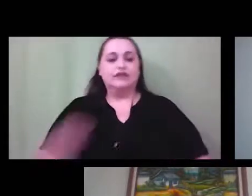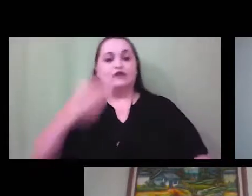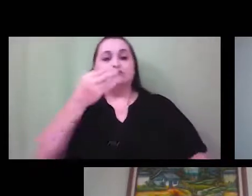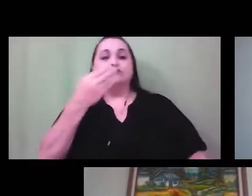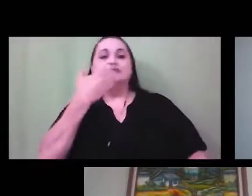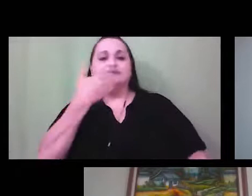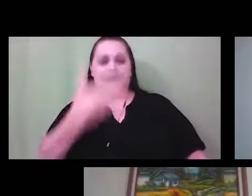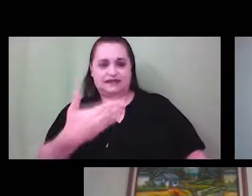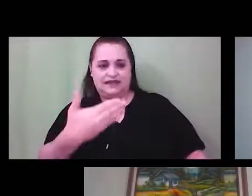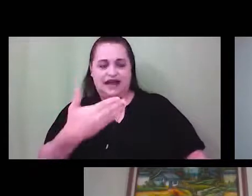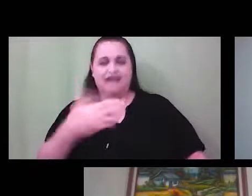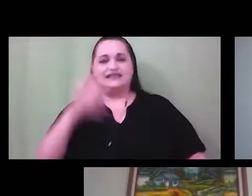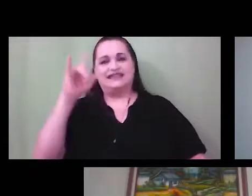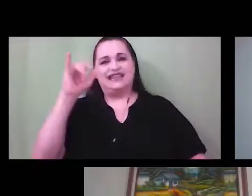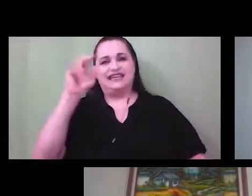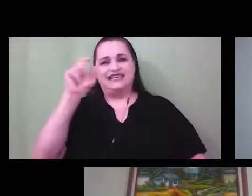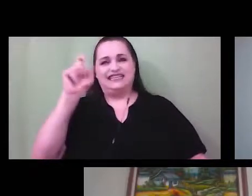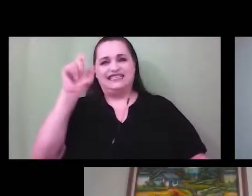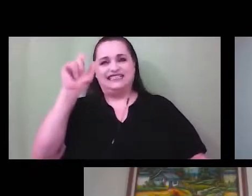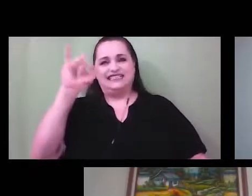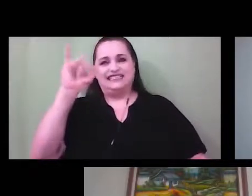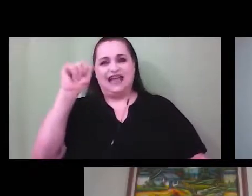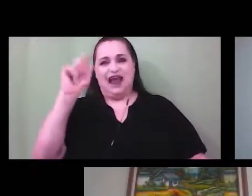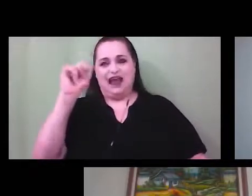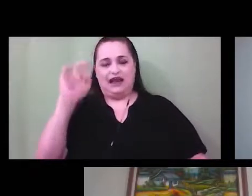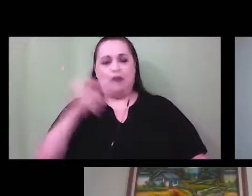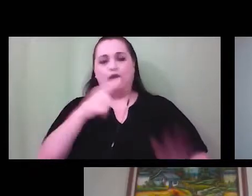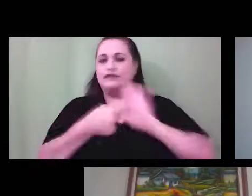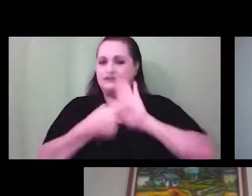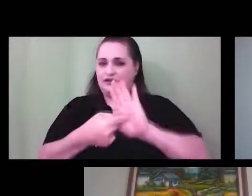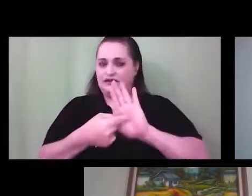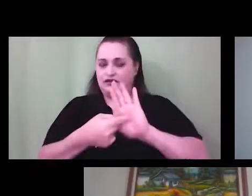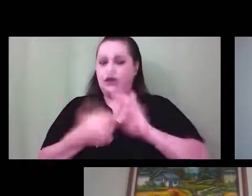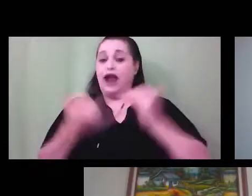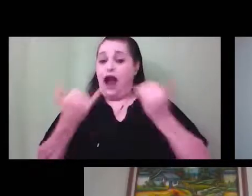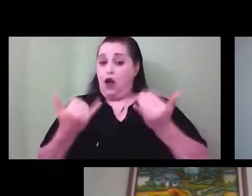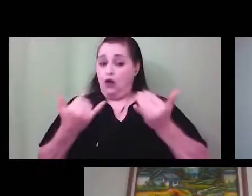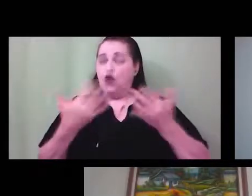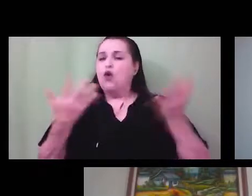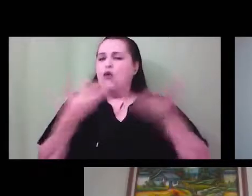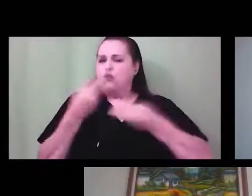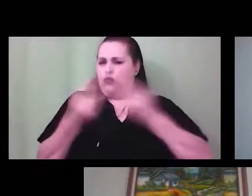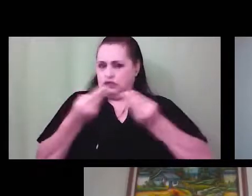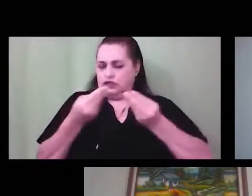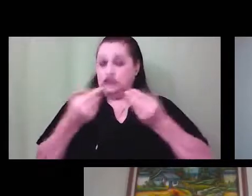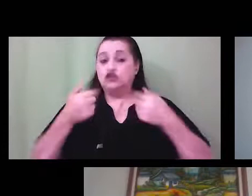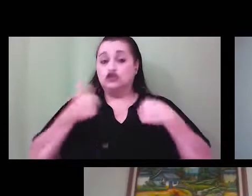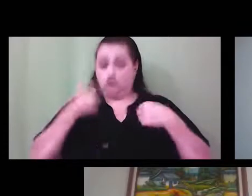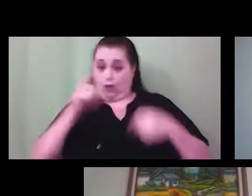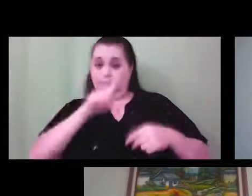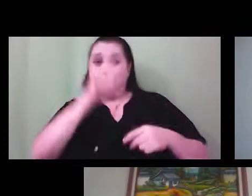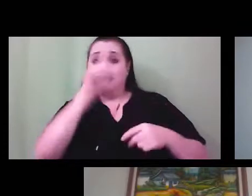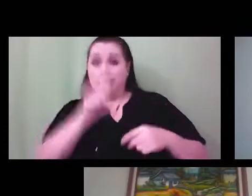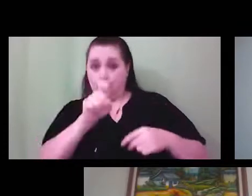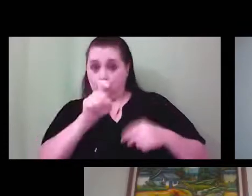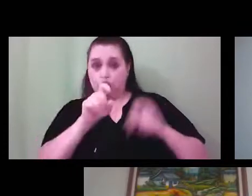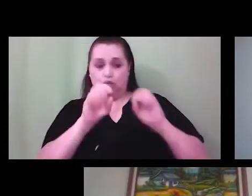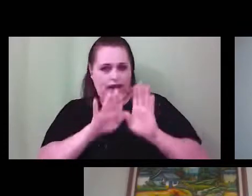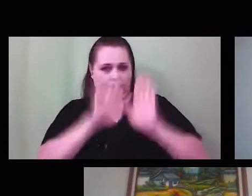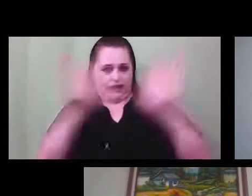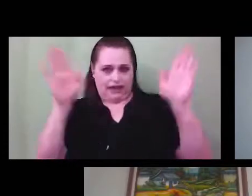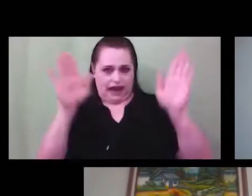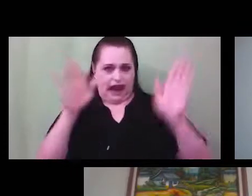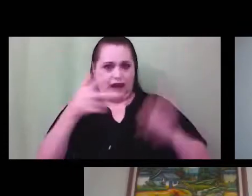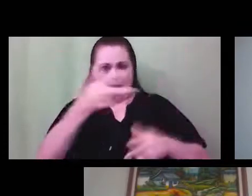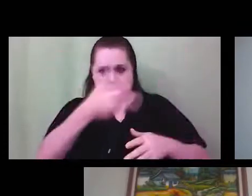Muchísimas gracias, Dixiana, por la presentación. La dinámica que vamos a seguir es la siguiente. Yo voy a hacer una pregunta general para